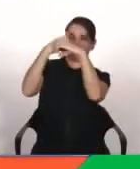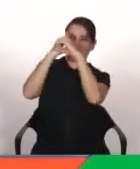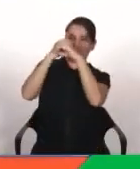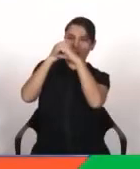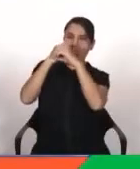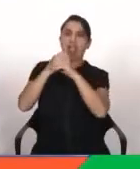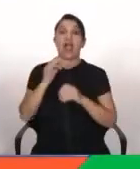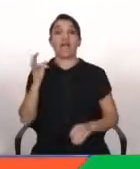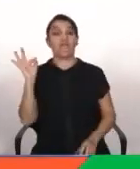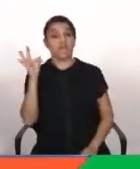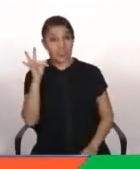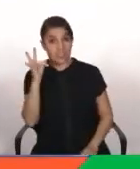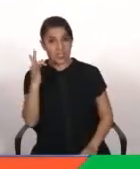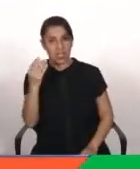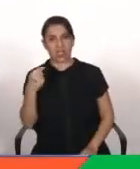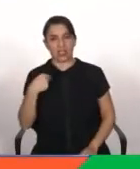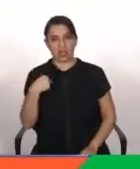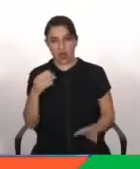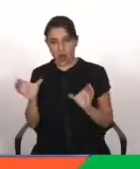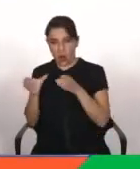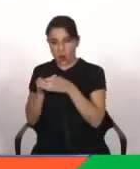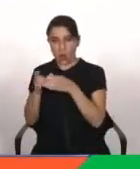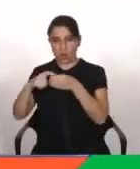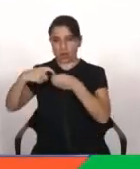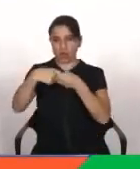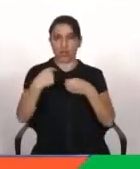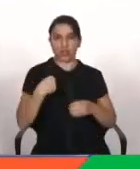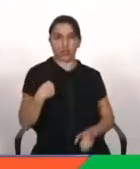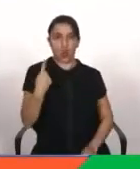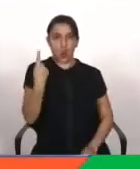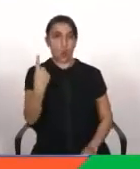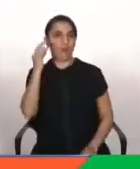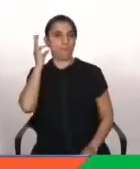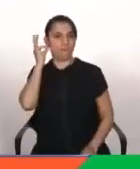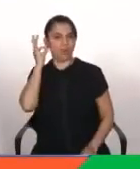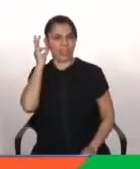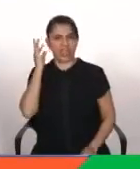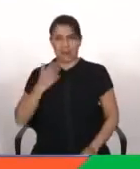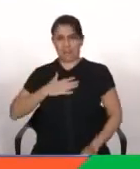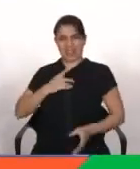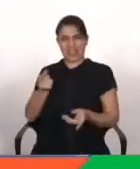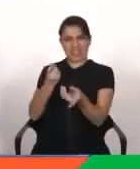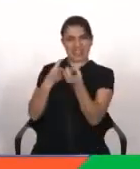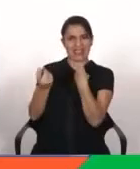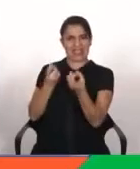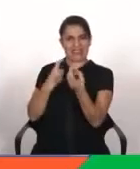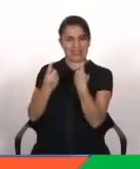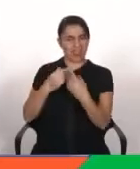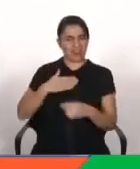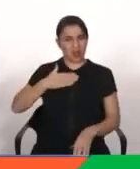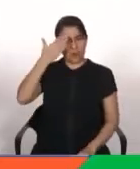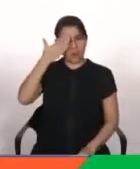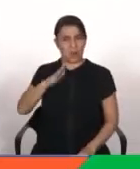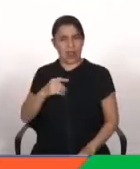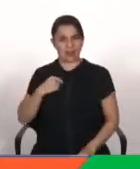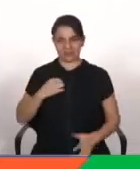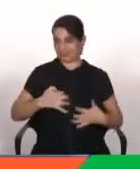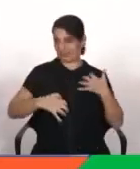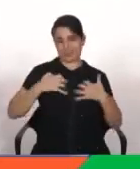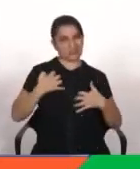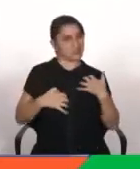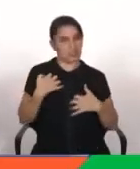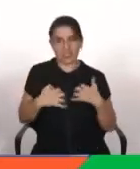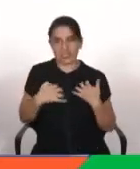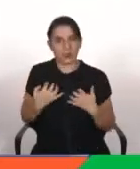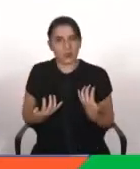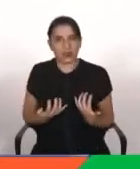a la que más se le cuestionaba, y se decía, no, ¿sabes qué? Lo que estás diciendo está mal, y eso es como constante en mi divulgación, llega a ser muy molesto,